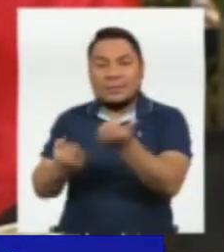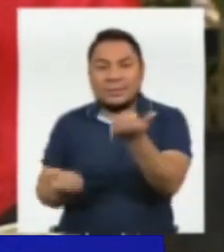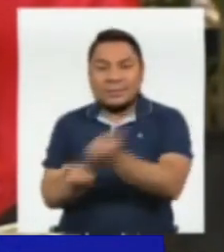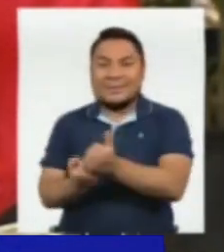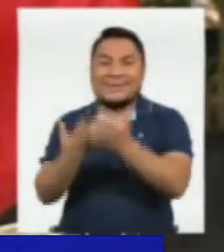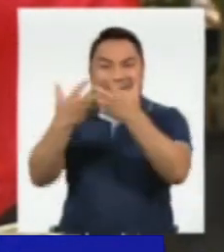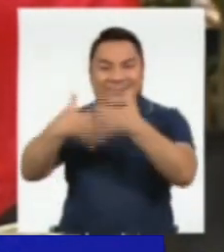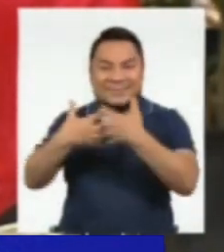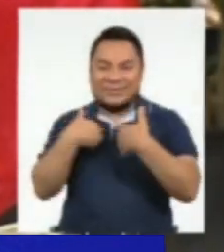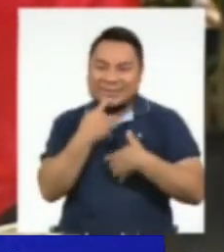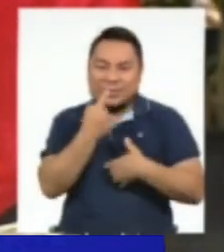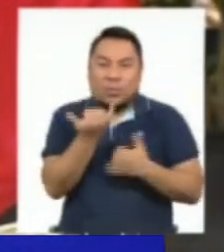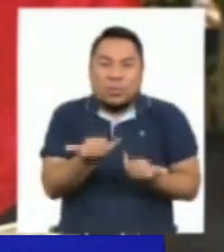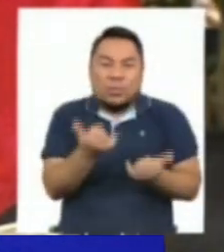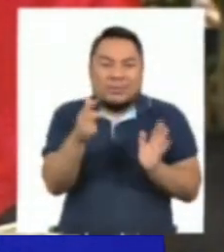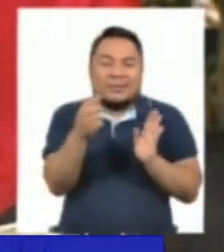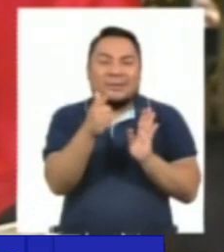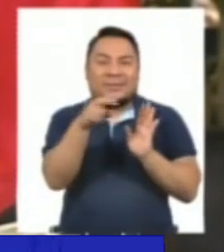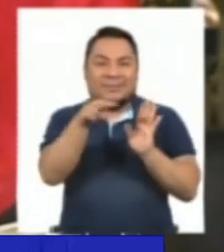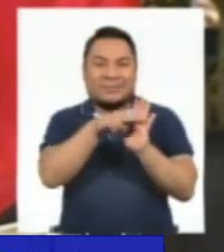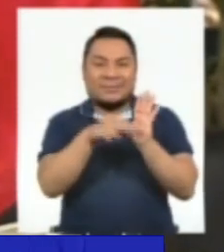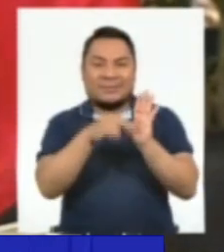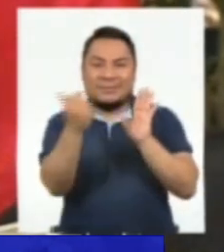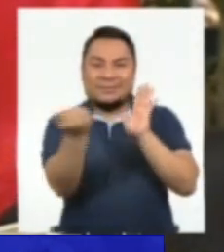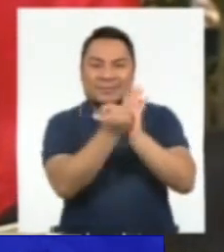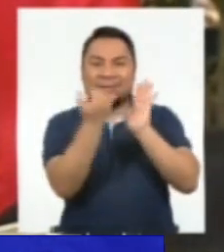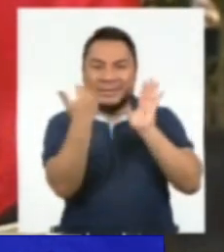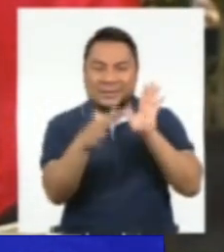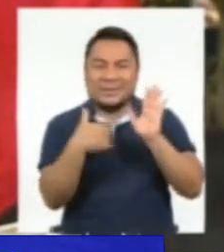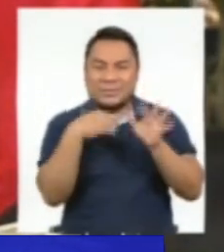decreto legislativo que hoy hemos aprobado para dar este